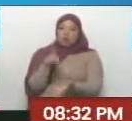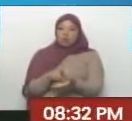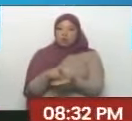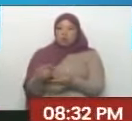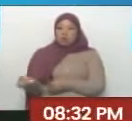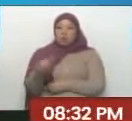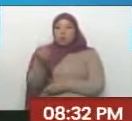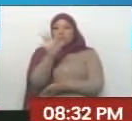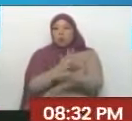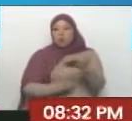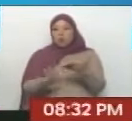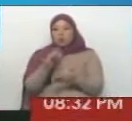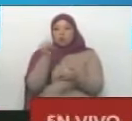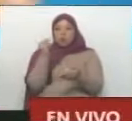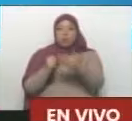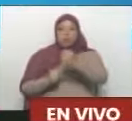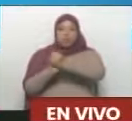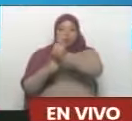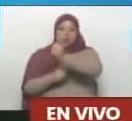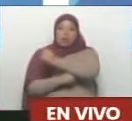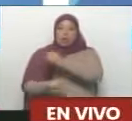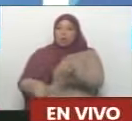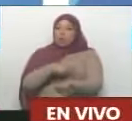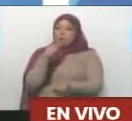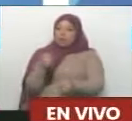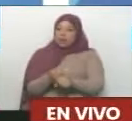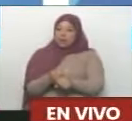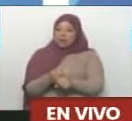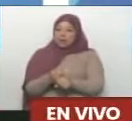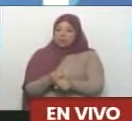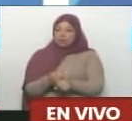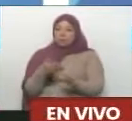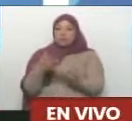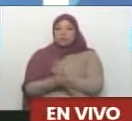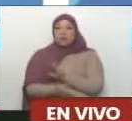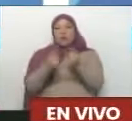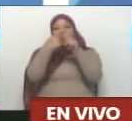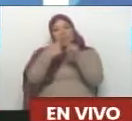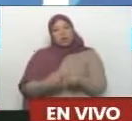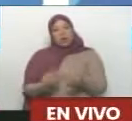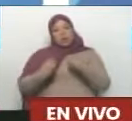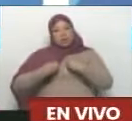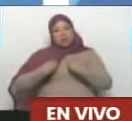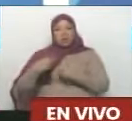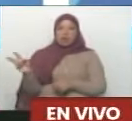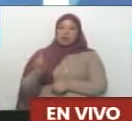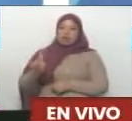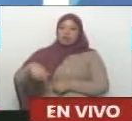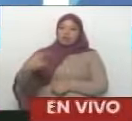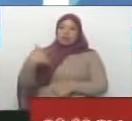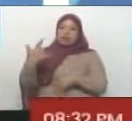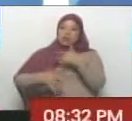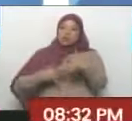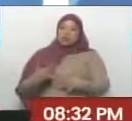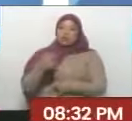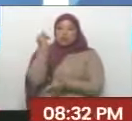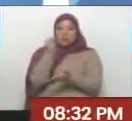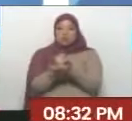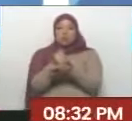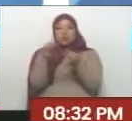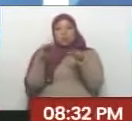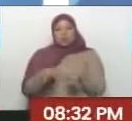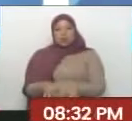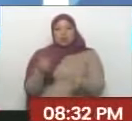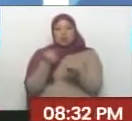un mapa y una base de datos general. Quiere decir que la gran misión Viva Venezuela, después de esta jornada de inscripción, censo